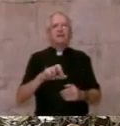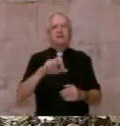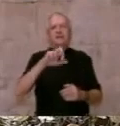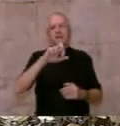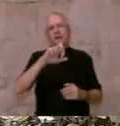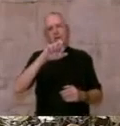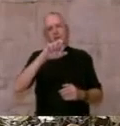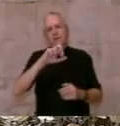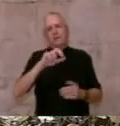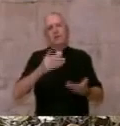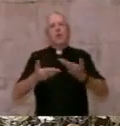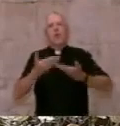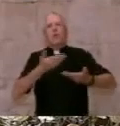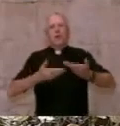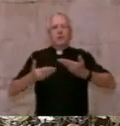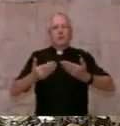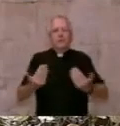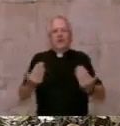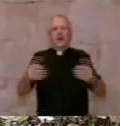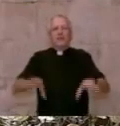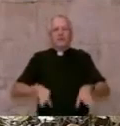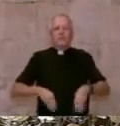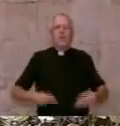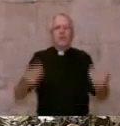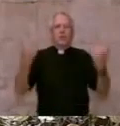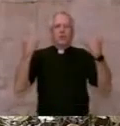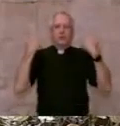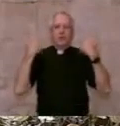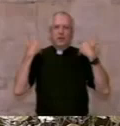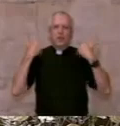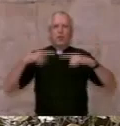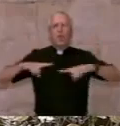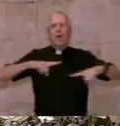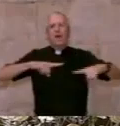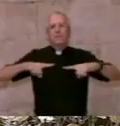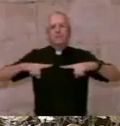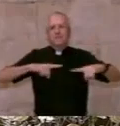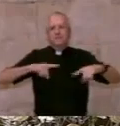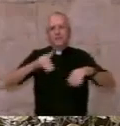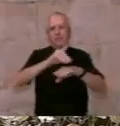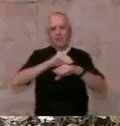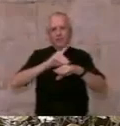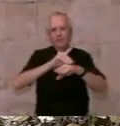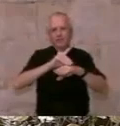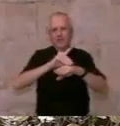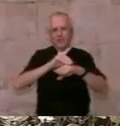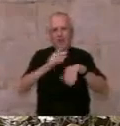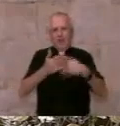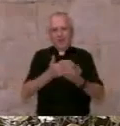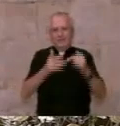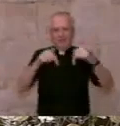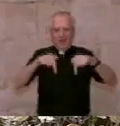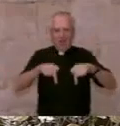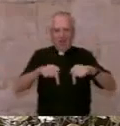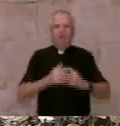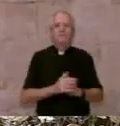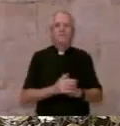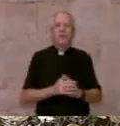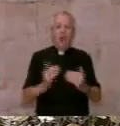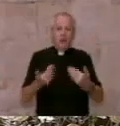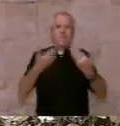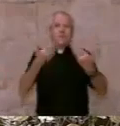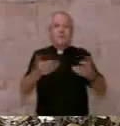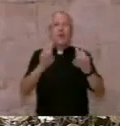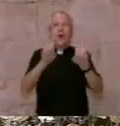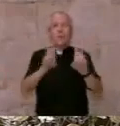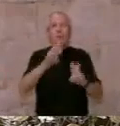Roch, que aceptó el cuidado de la diócesis como administrador diocesano, me dirijo al nuevo obispo de esta sede